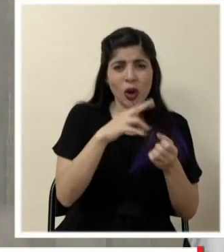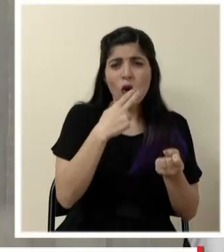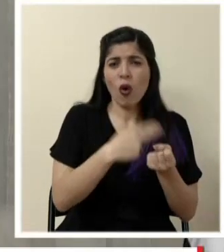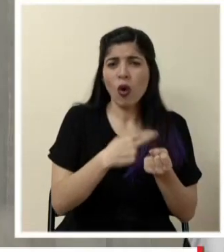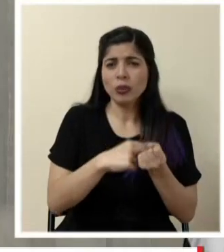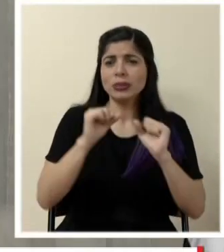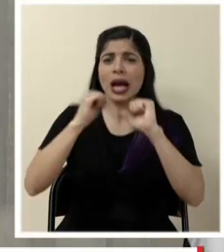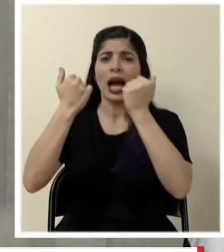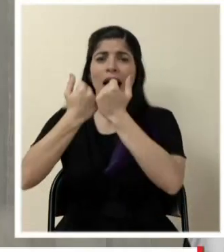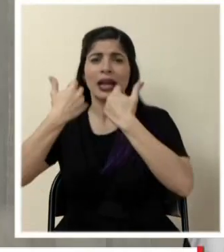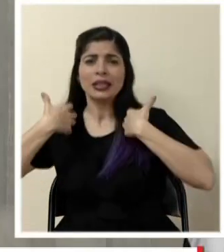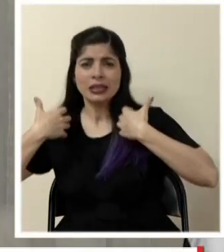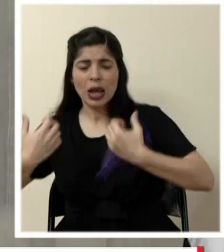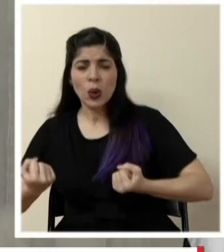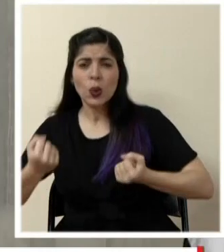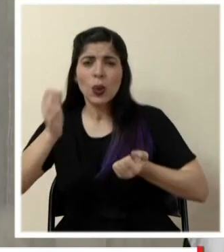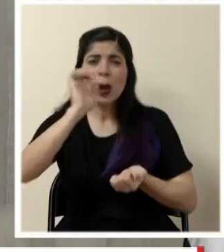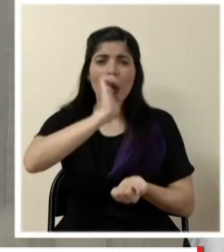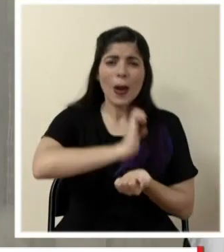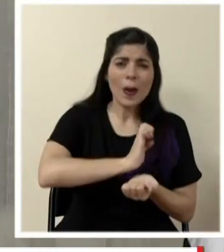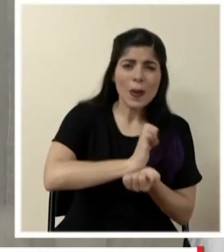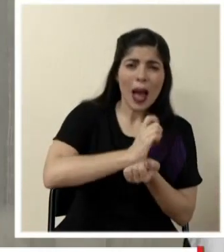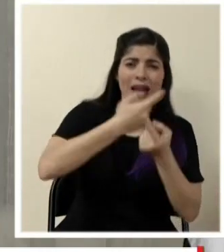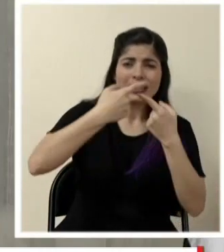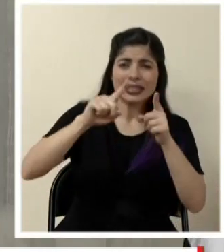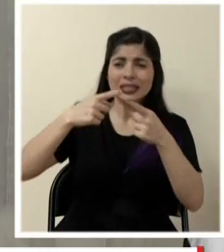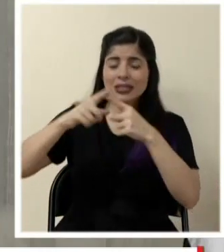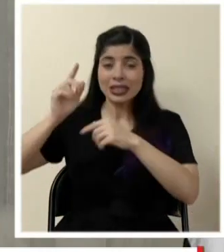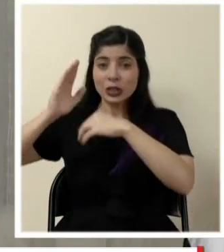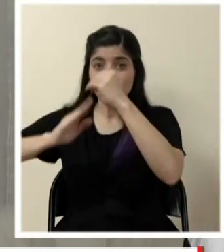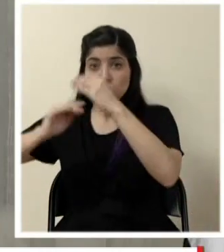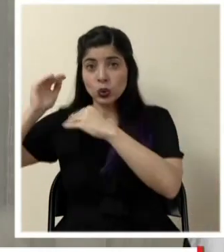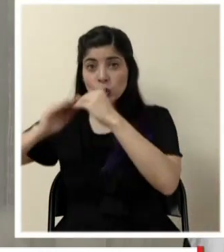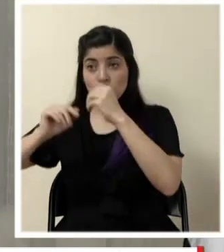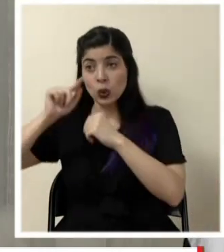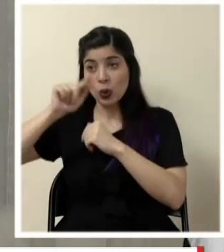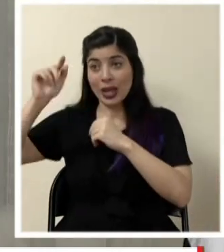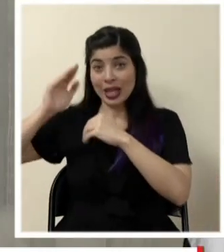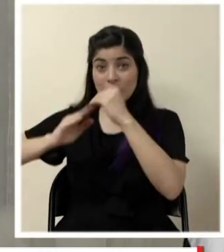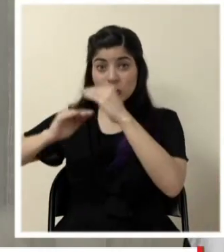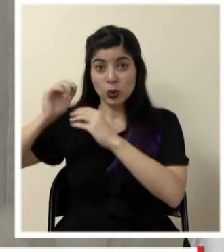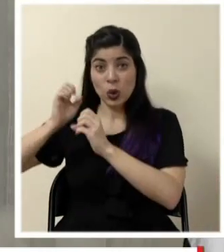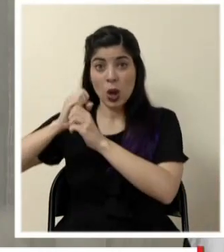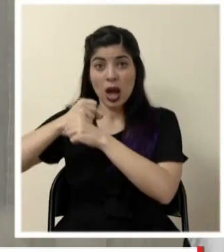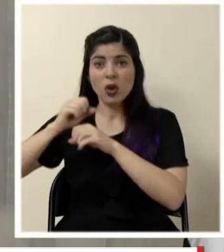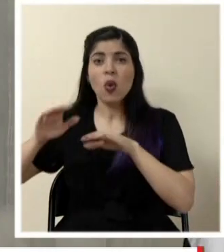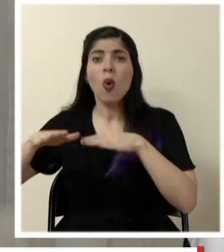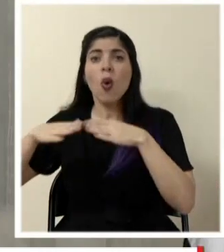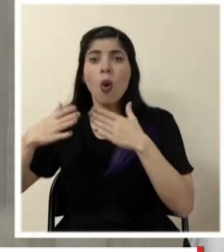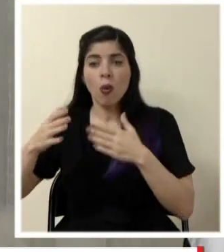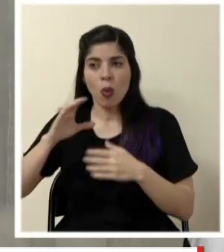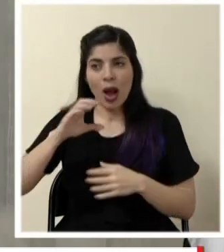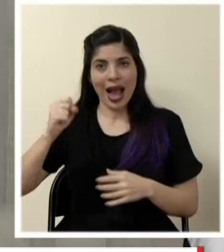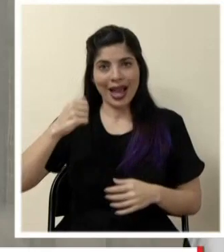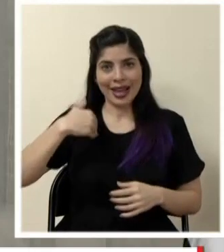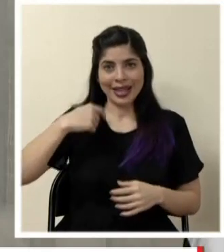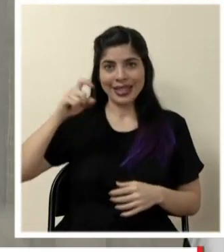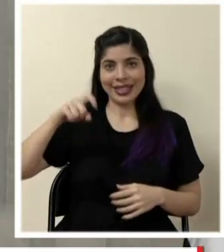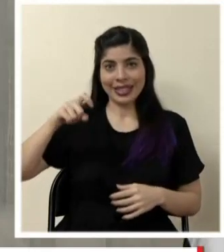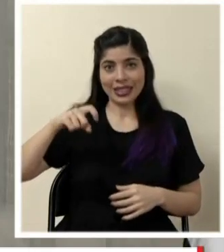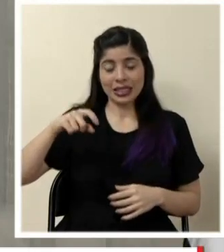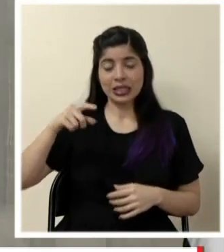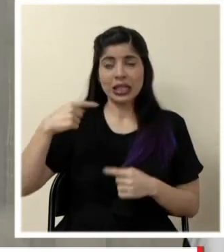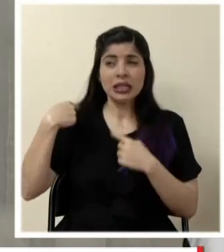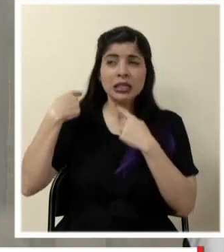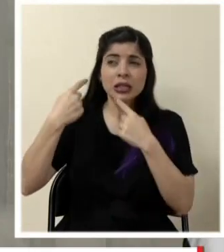de salud, de OAIs y diferentes tipos de infraestructura que se requiere hacer dentro de la caja y donde ha habido un